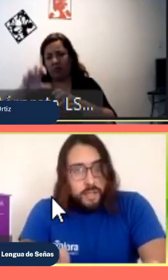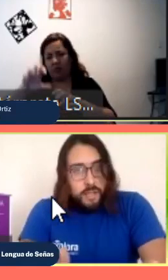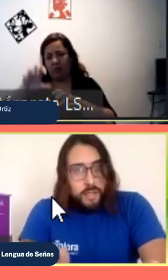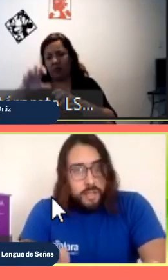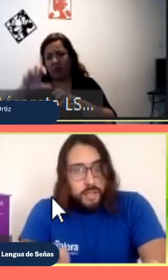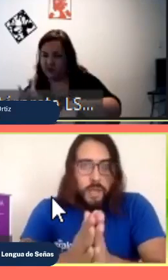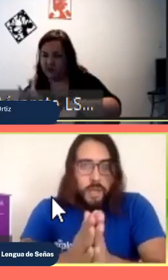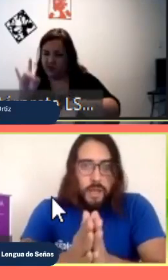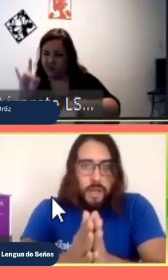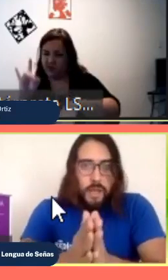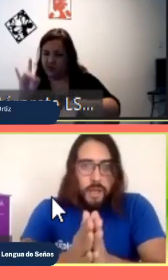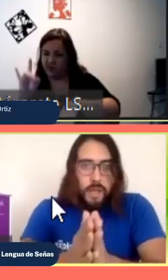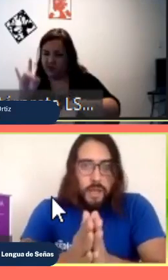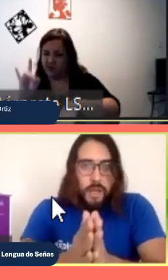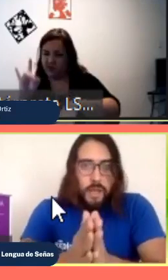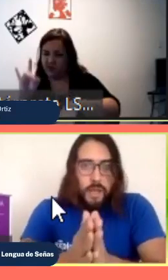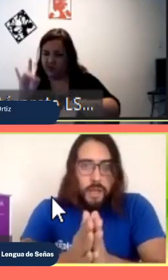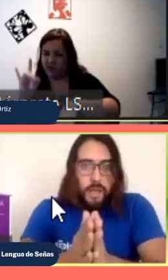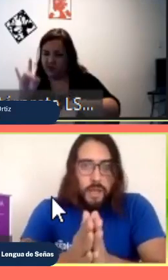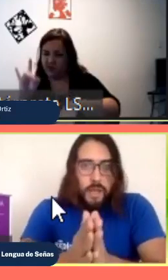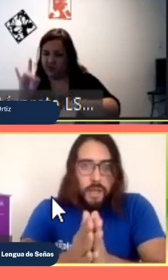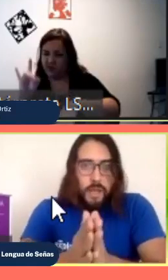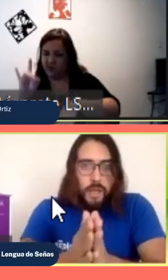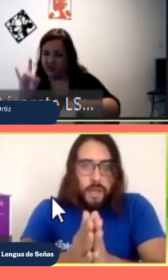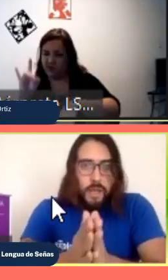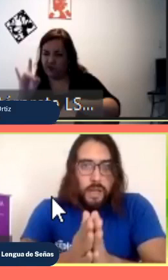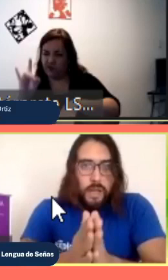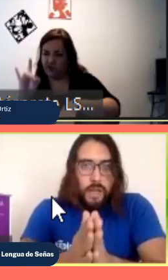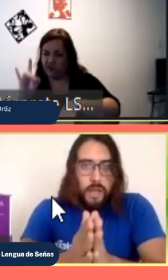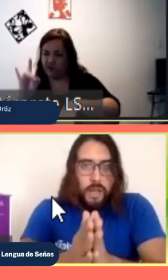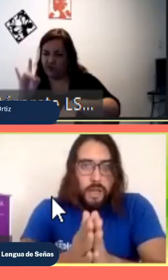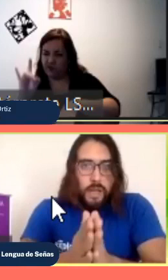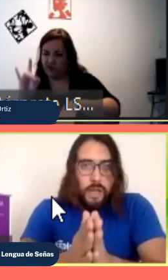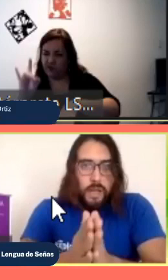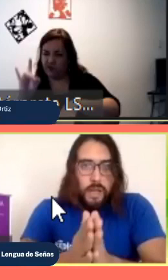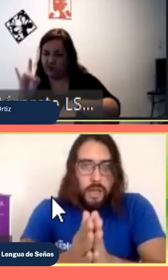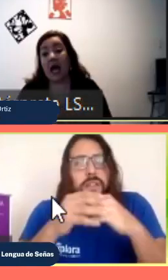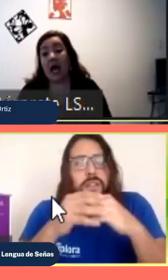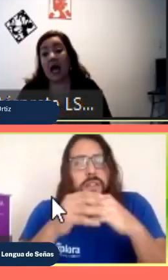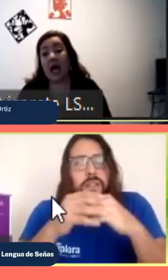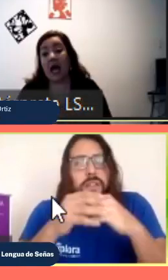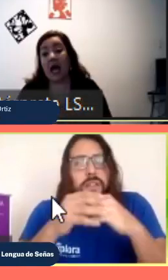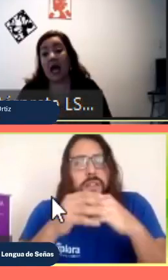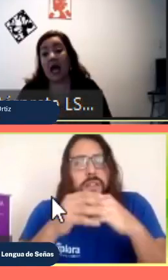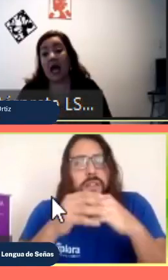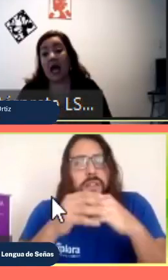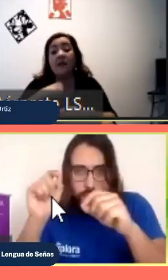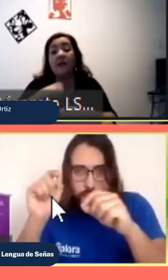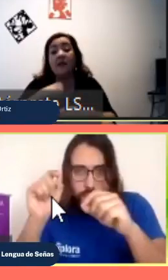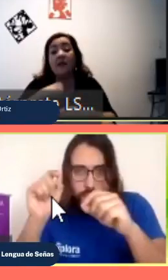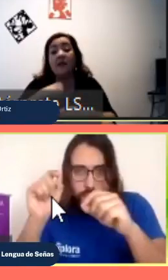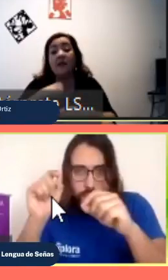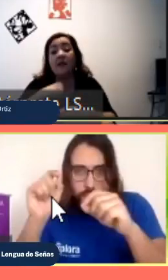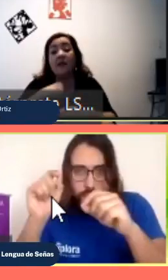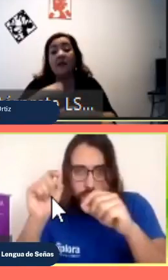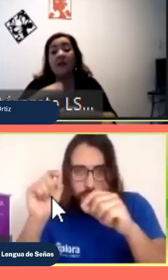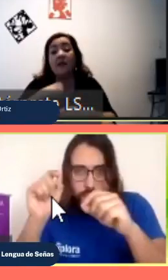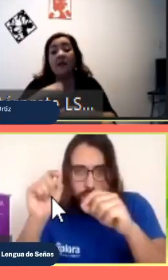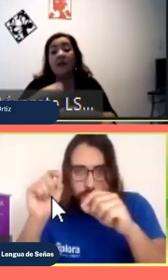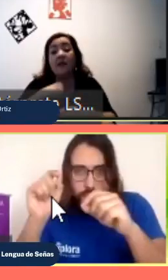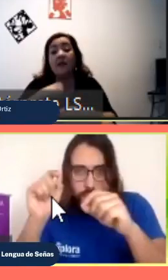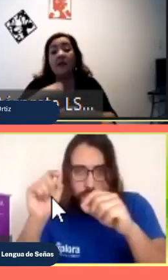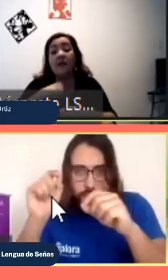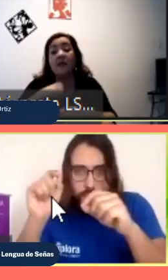comenzar, a todos quienes nos están viendo, quiero decirle y precisar que pueden dejar todas sus